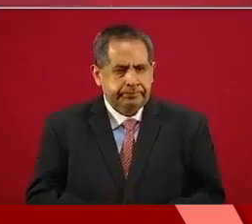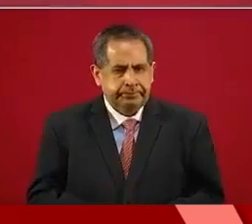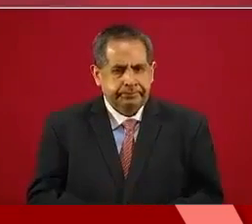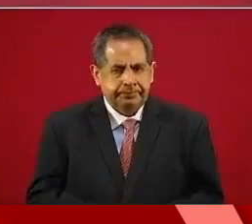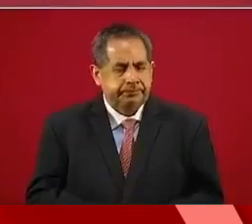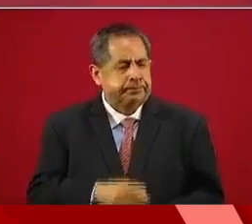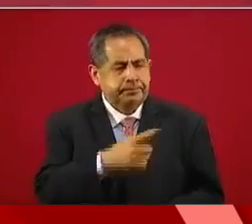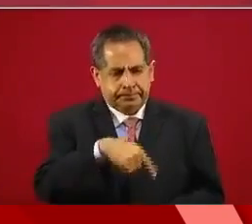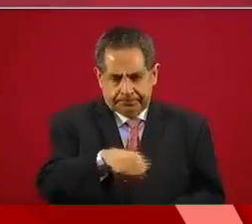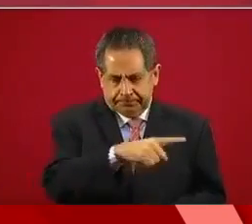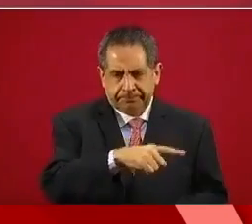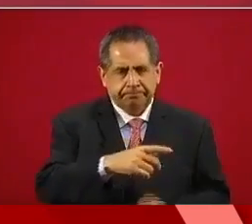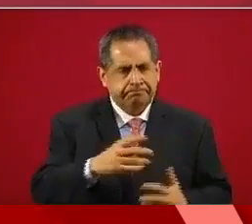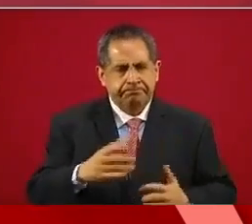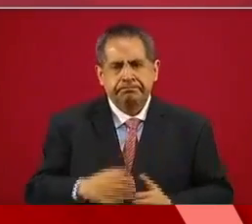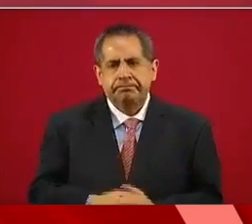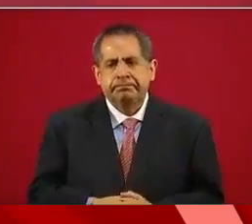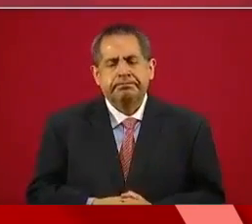que sean